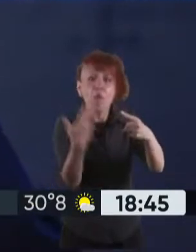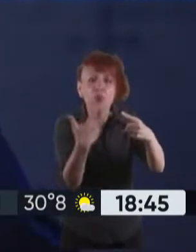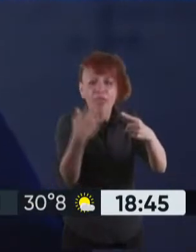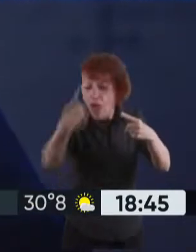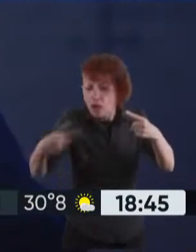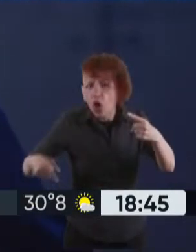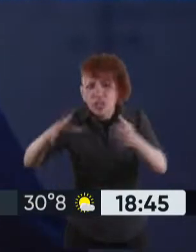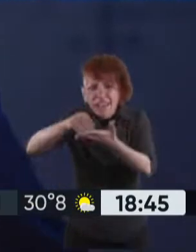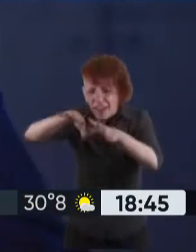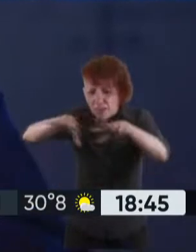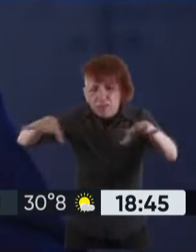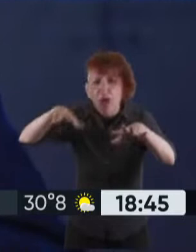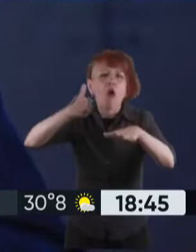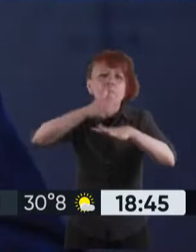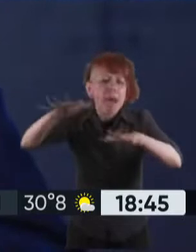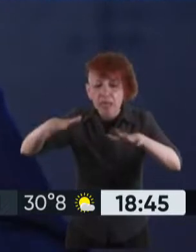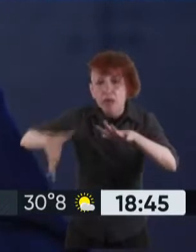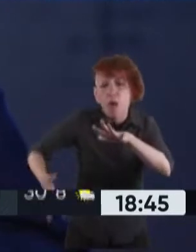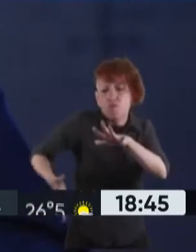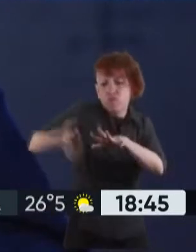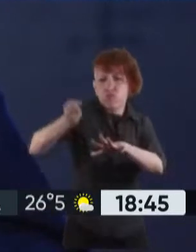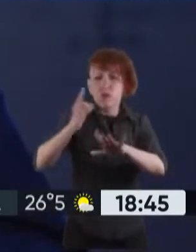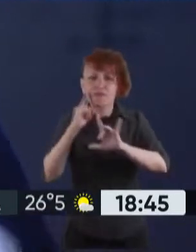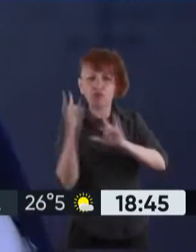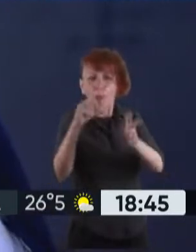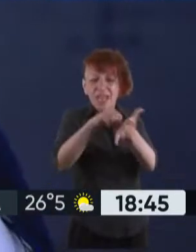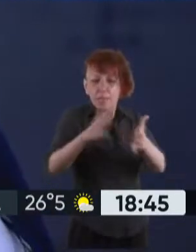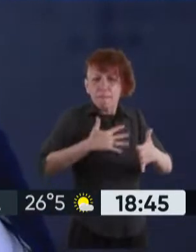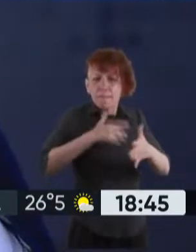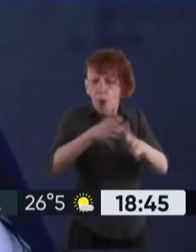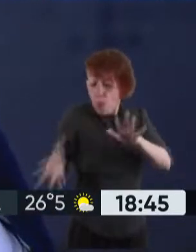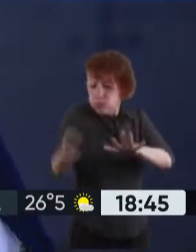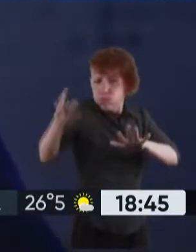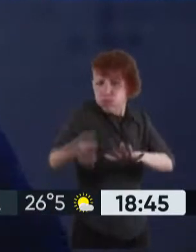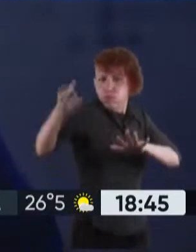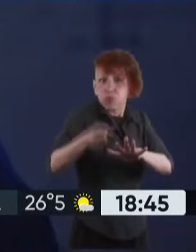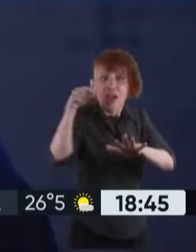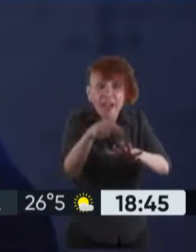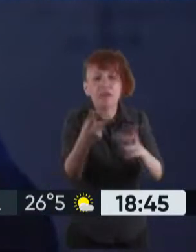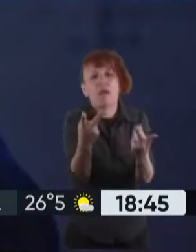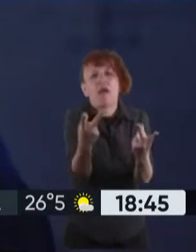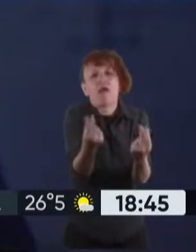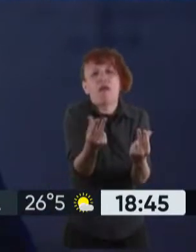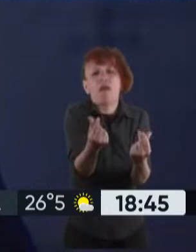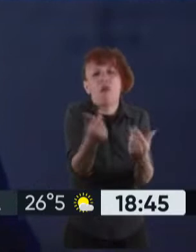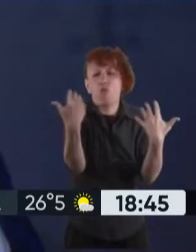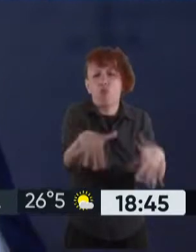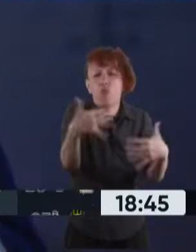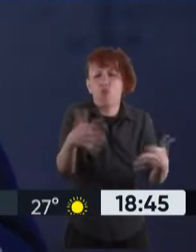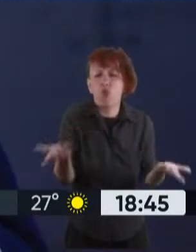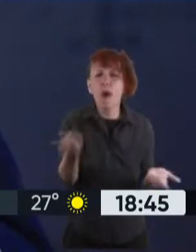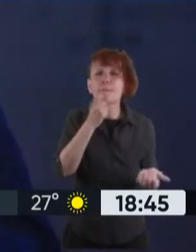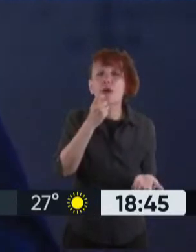procesarlo y agregarle valor con tecnología. Esas son las sociedades ricas. ¿Por qué Noruega